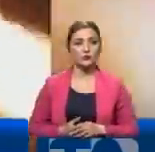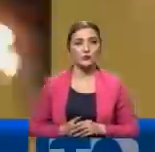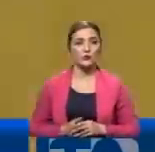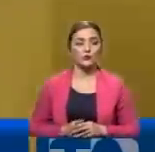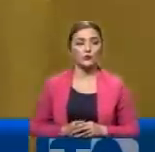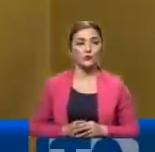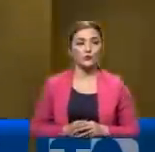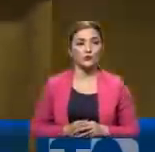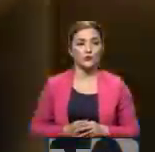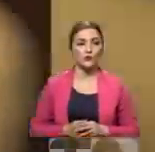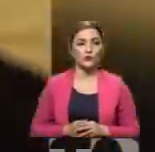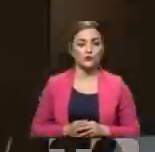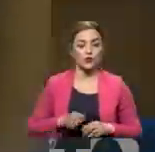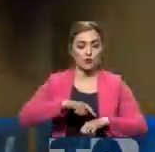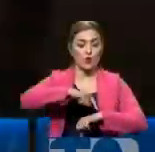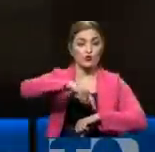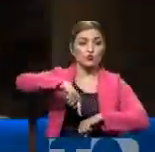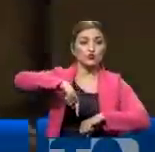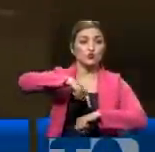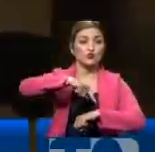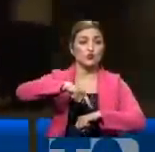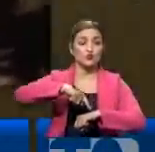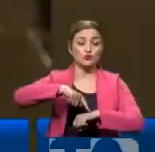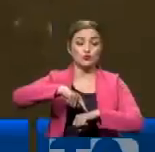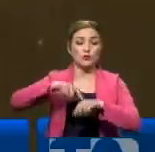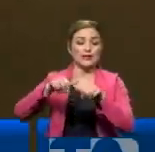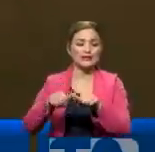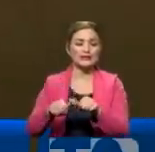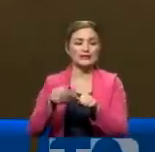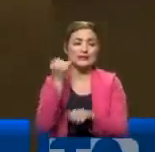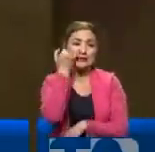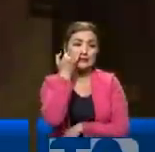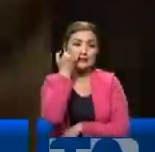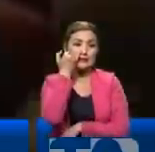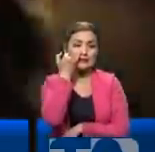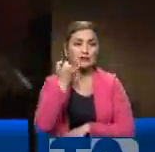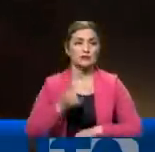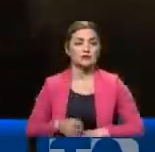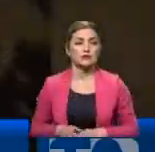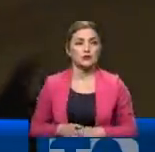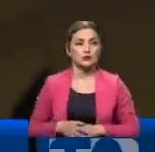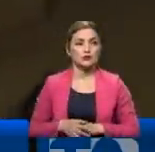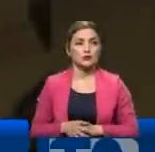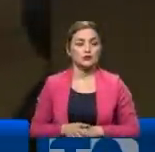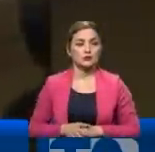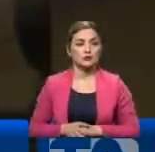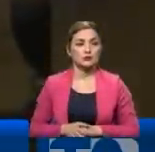Mientras avanzaban las horas, los que se quedaban eran los indígenas.